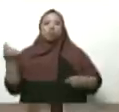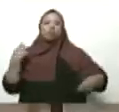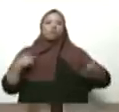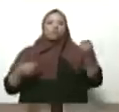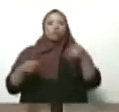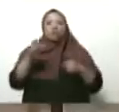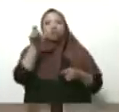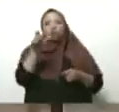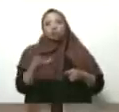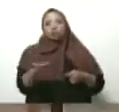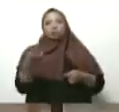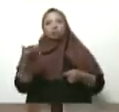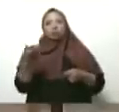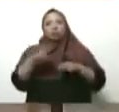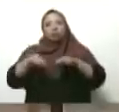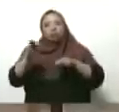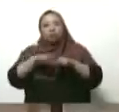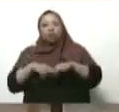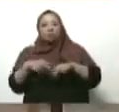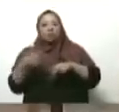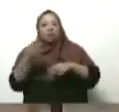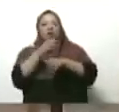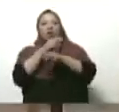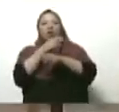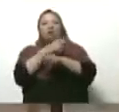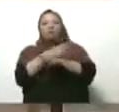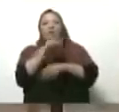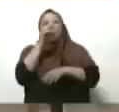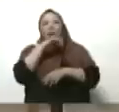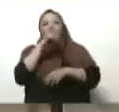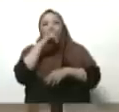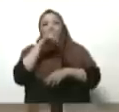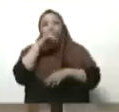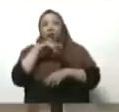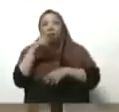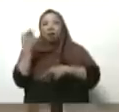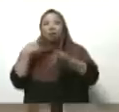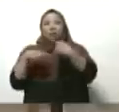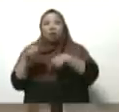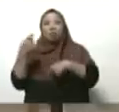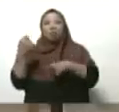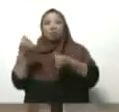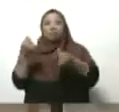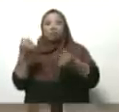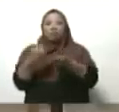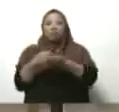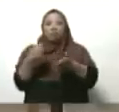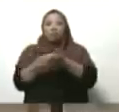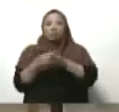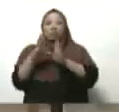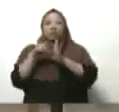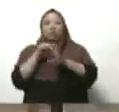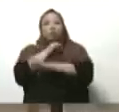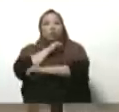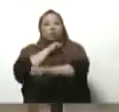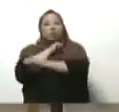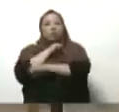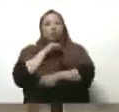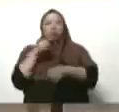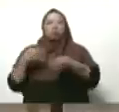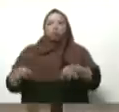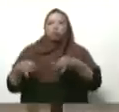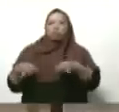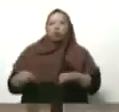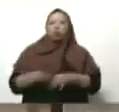de menores trata de blanca delitos delincuencia organizada delitos comunes etcétera y vean ustedes